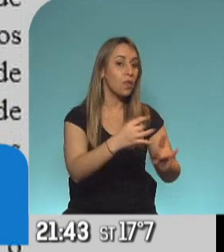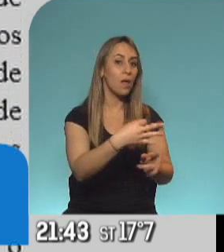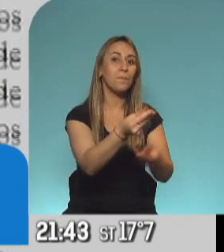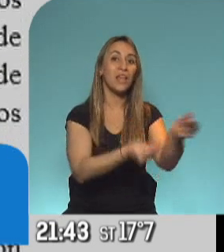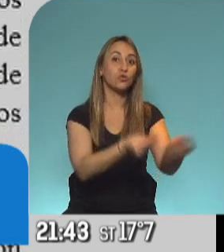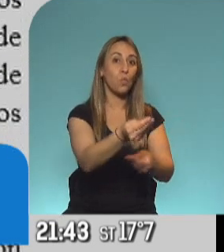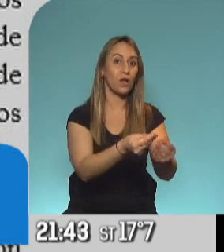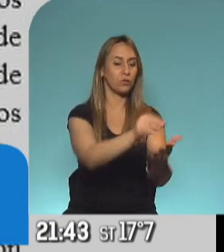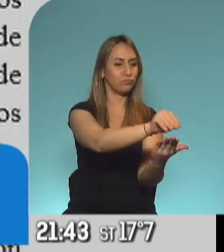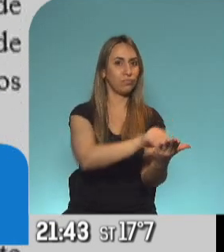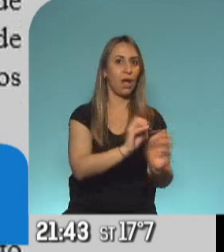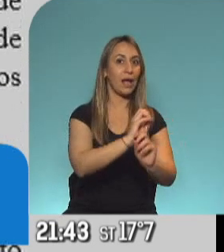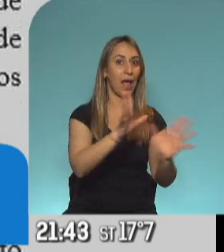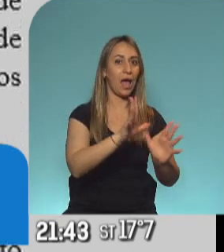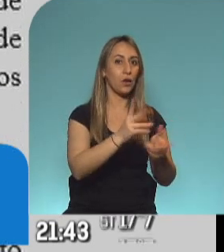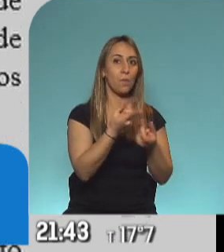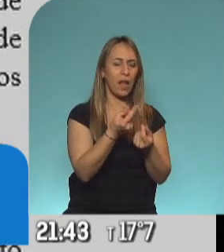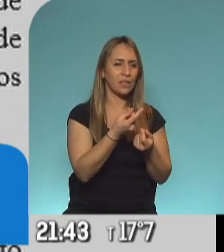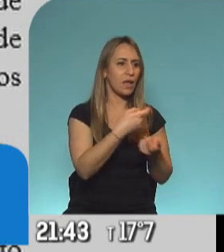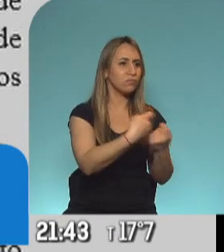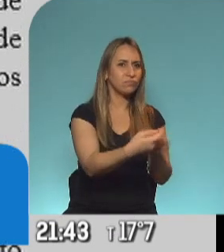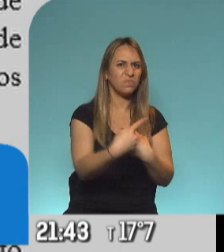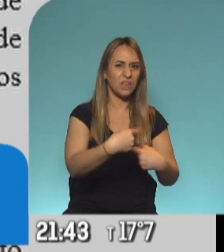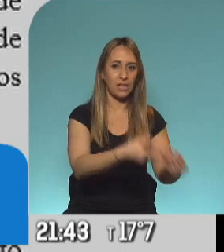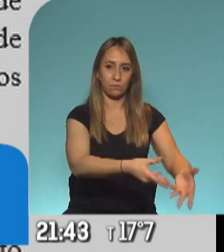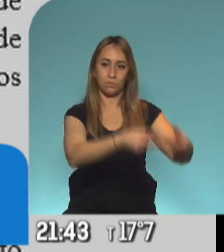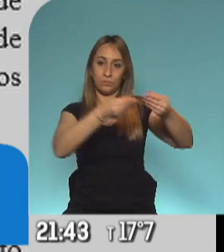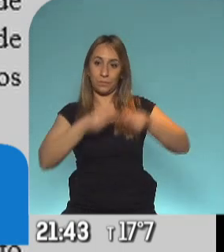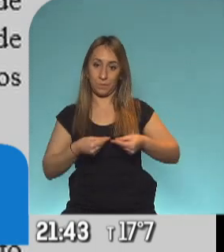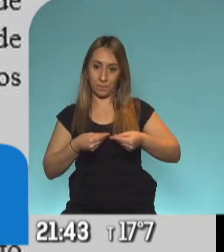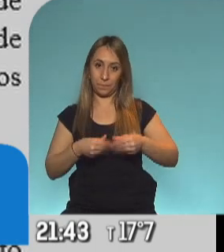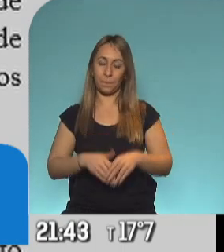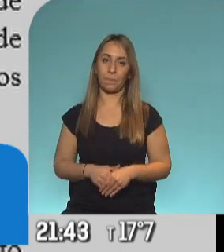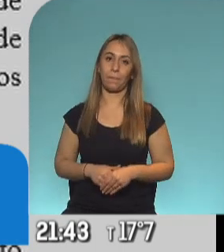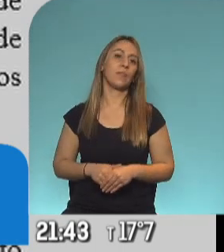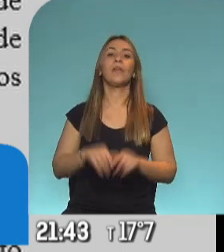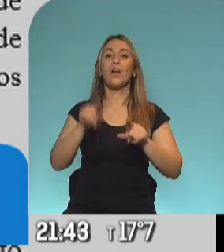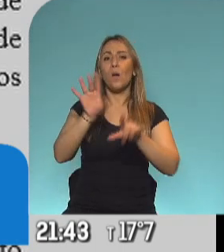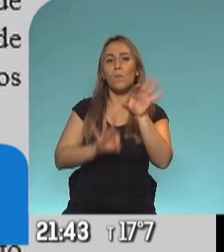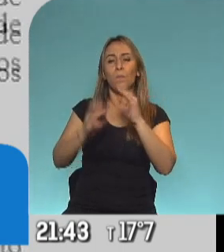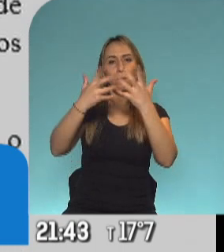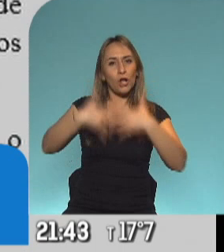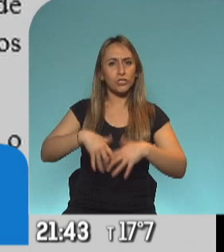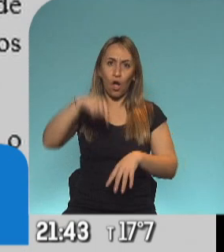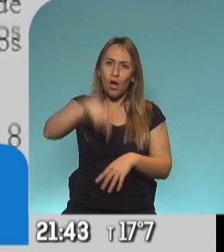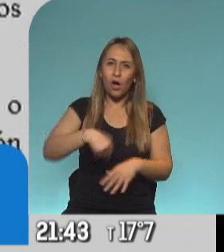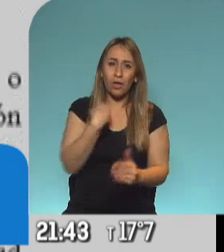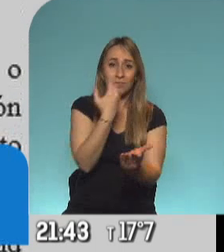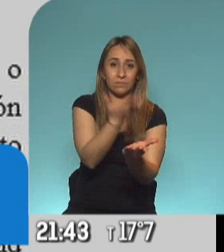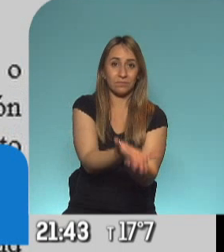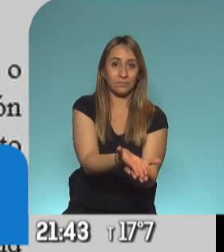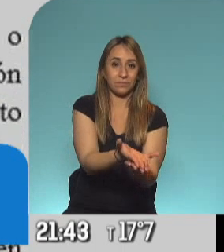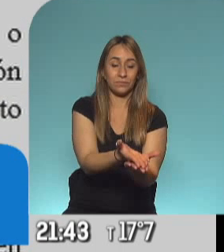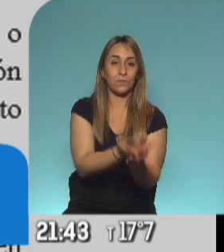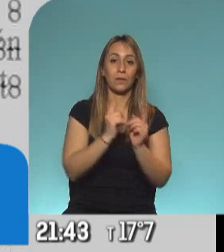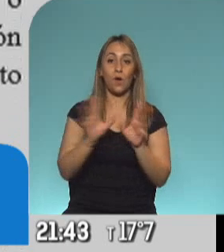presupuestos, por ejemplo. Igualmente también, digo, es un proyecto que se presentó hoy, lo